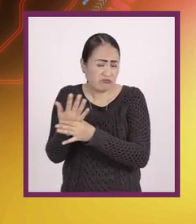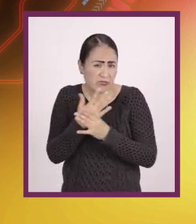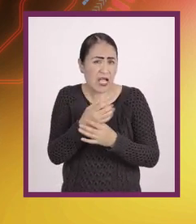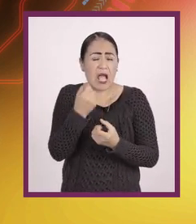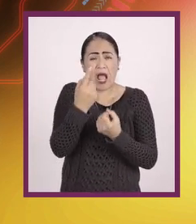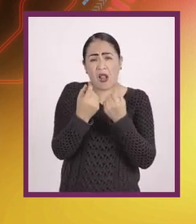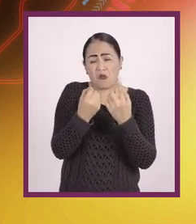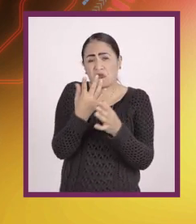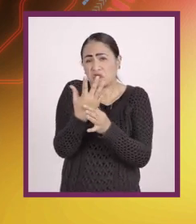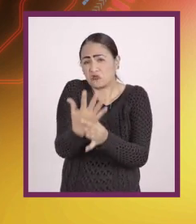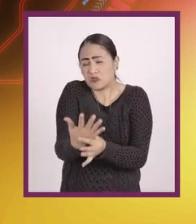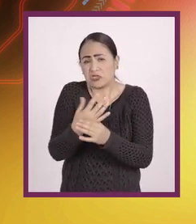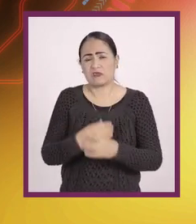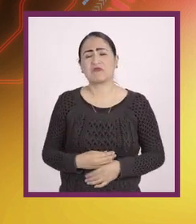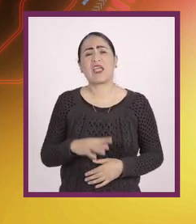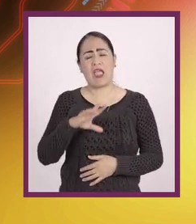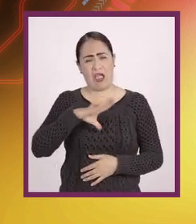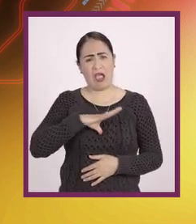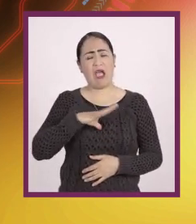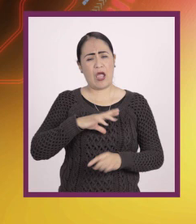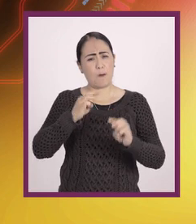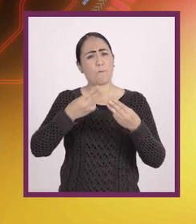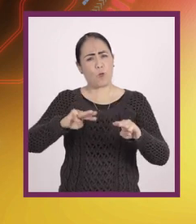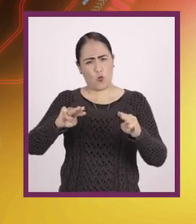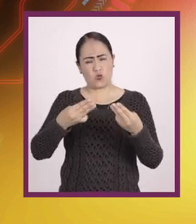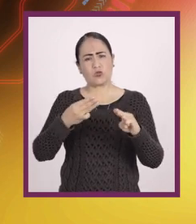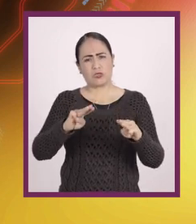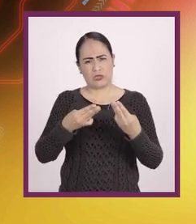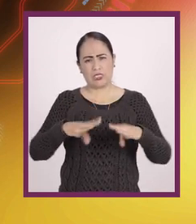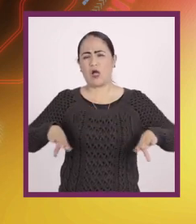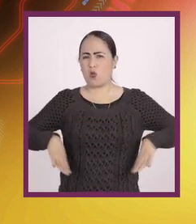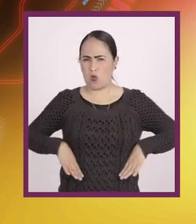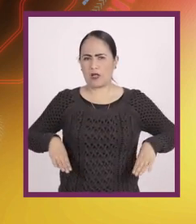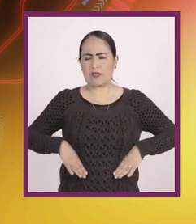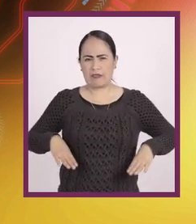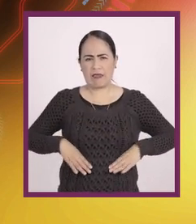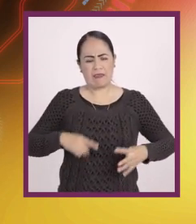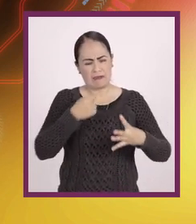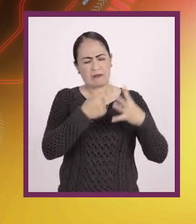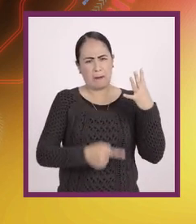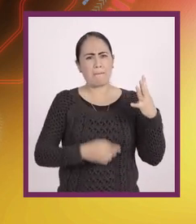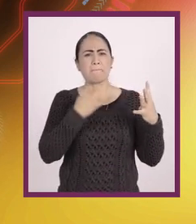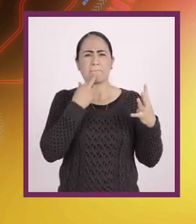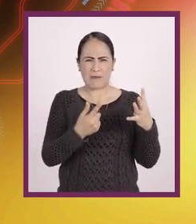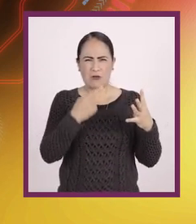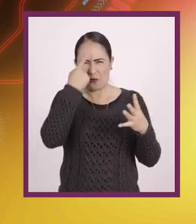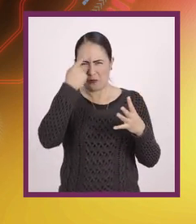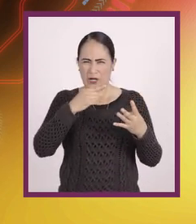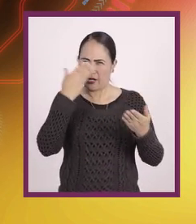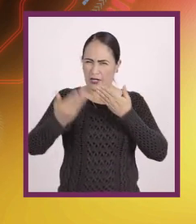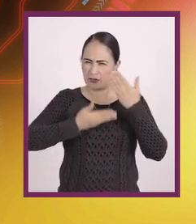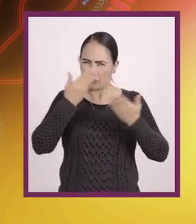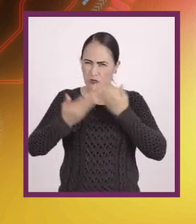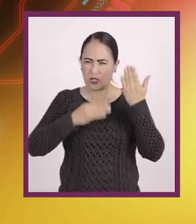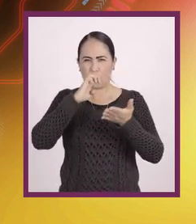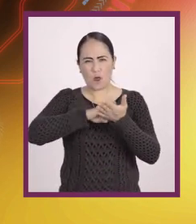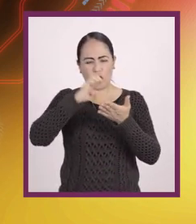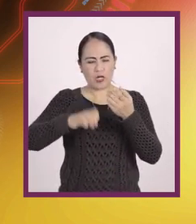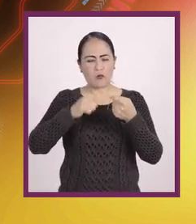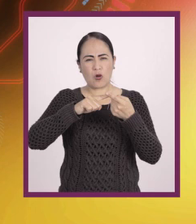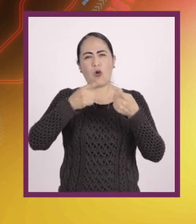respecto la mayoría de teorías apuntan a que existen determinados estilos musicales que parecen más